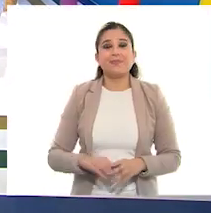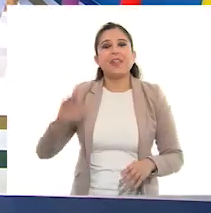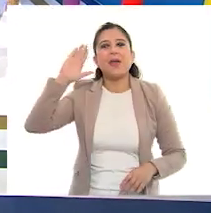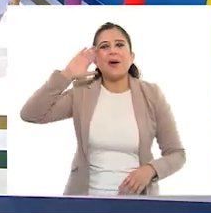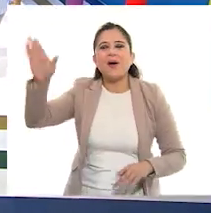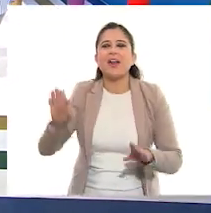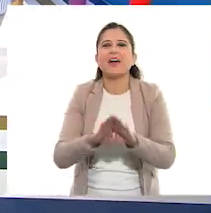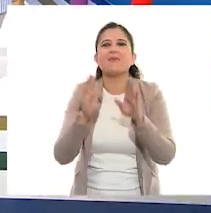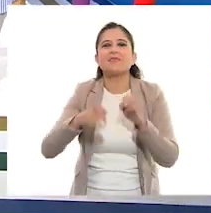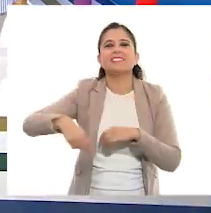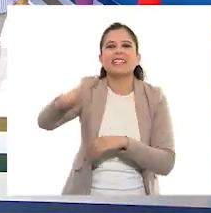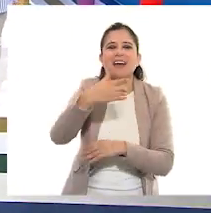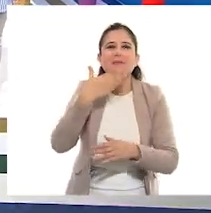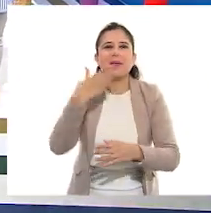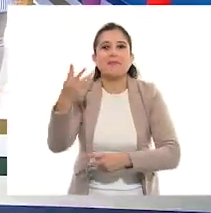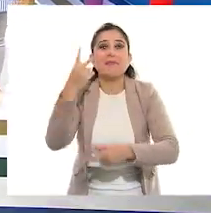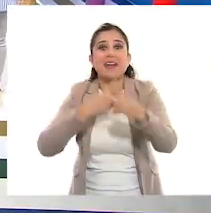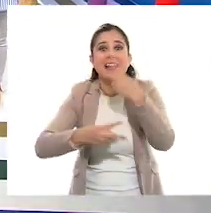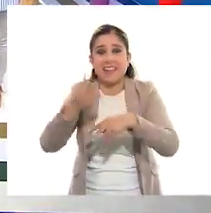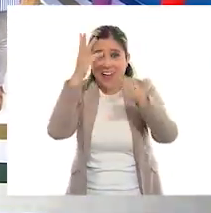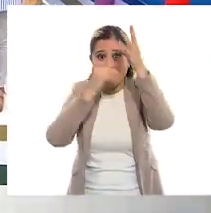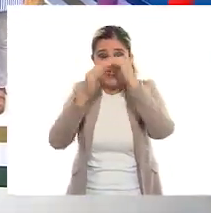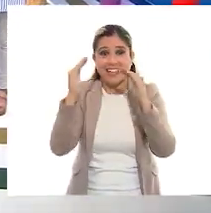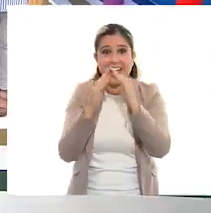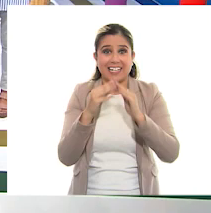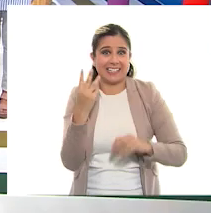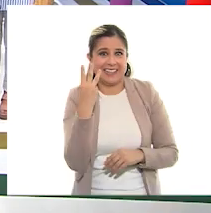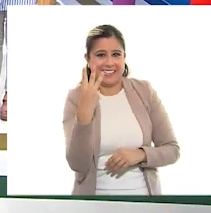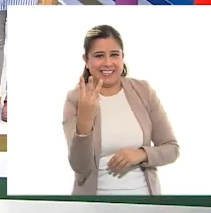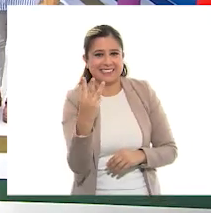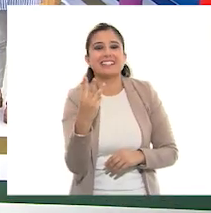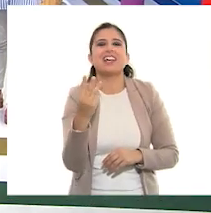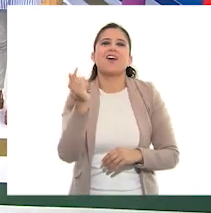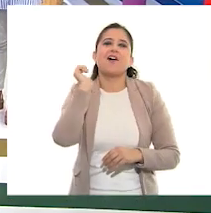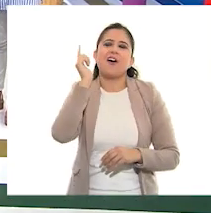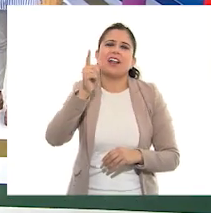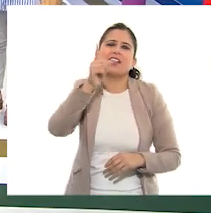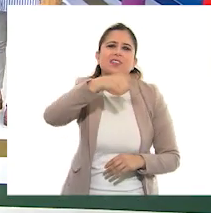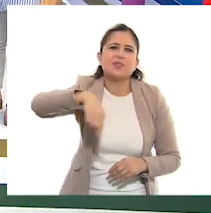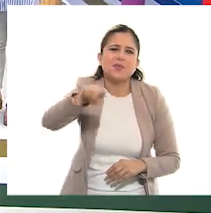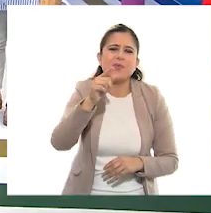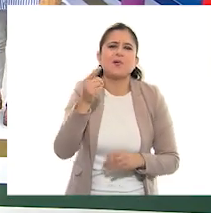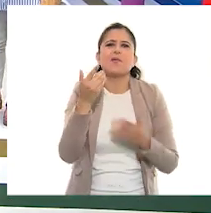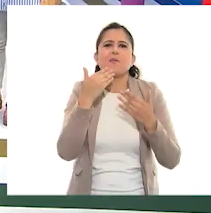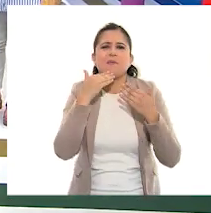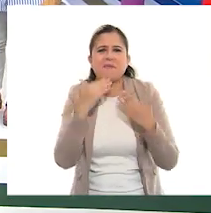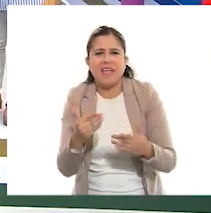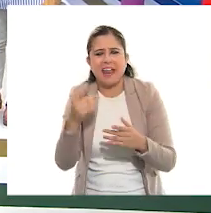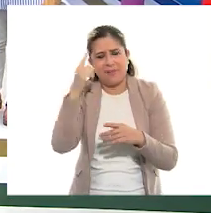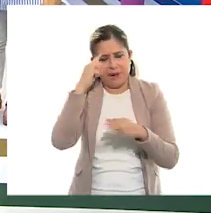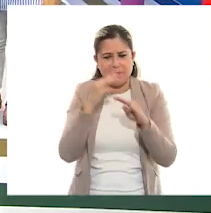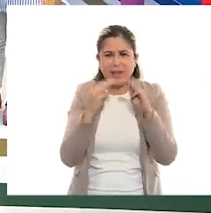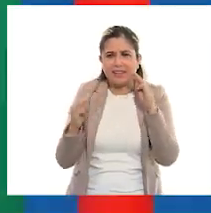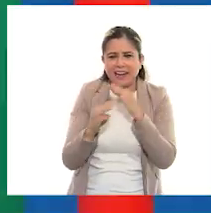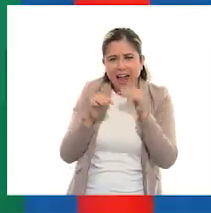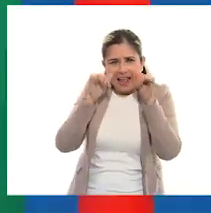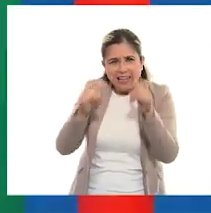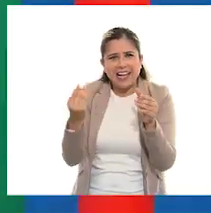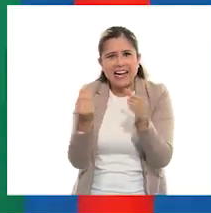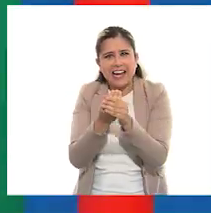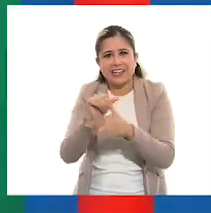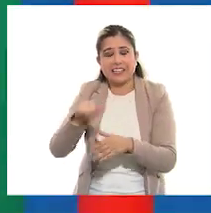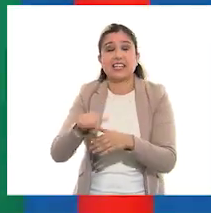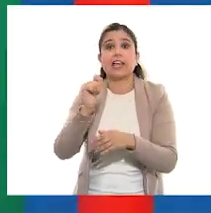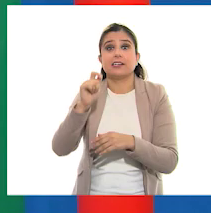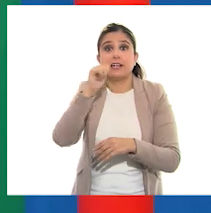¿cómo están? Bienvenidas y bienvenidos a Aprende en Casa 3. Espero que ya tengan todo su material listo para comenzar con esta sesión